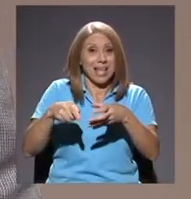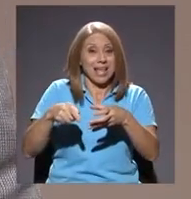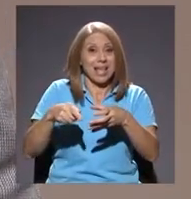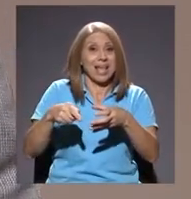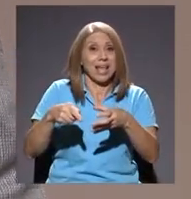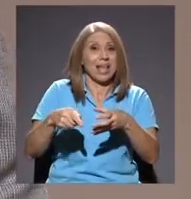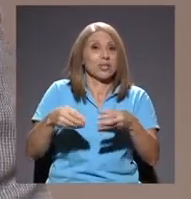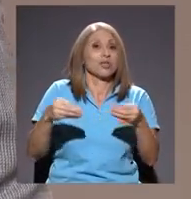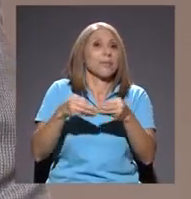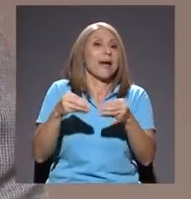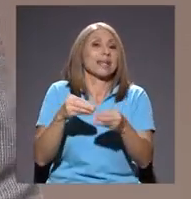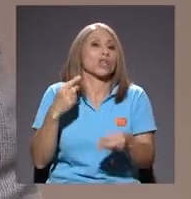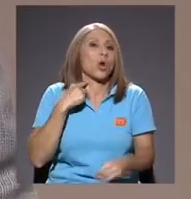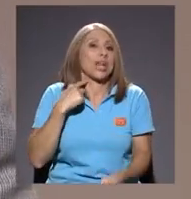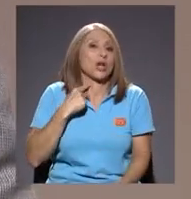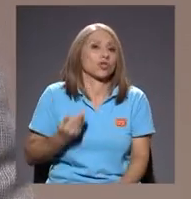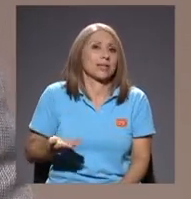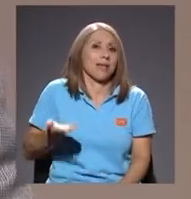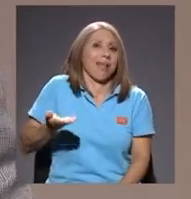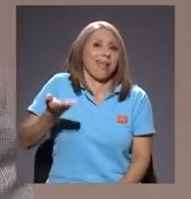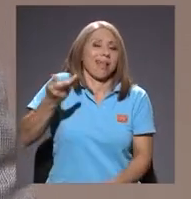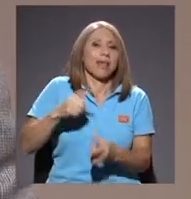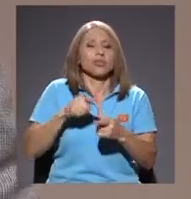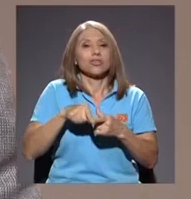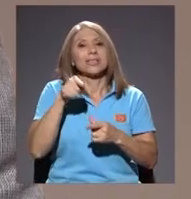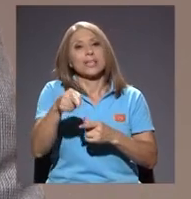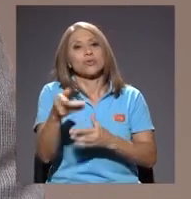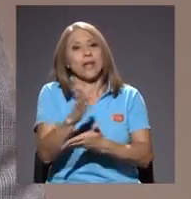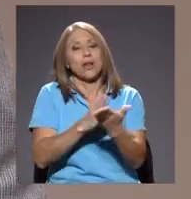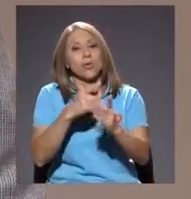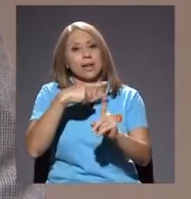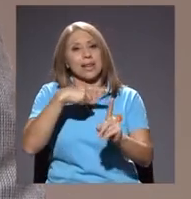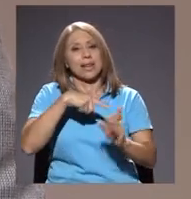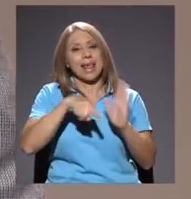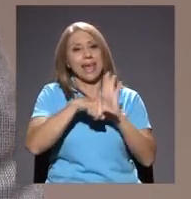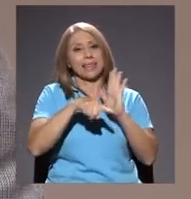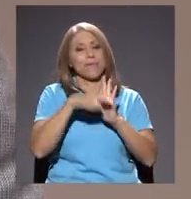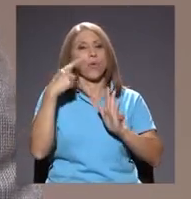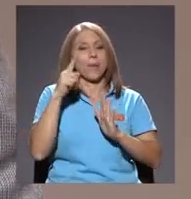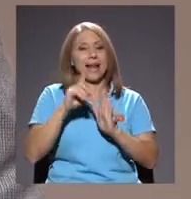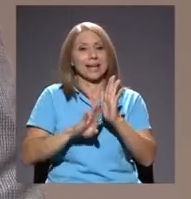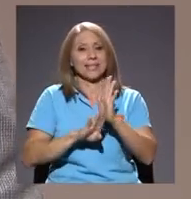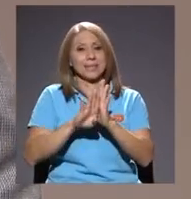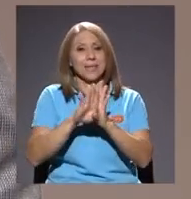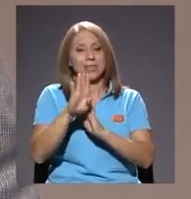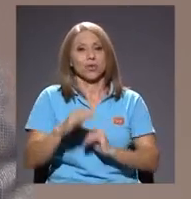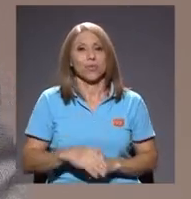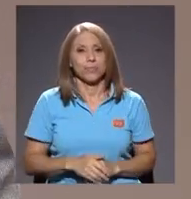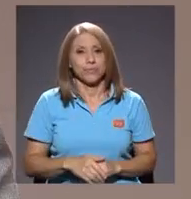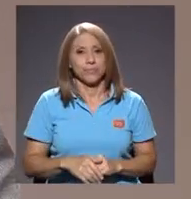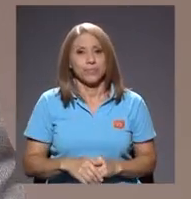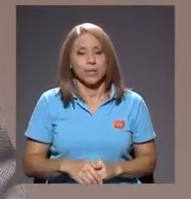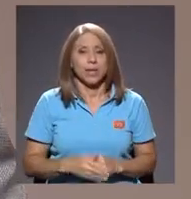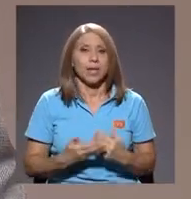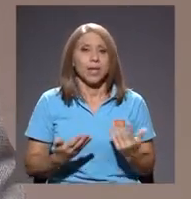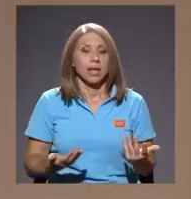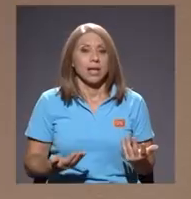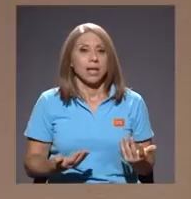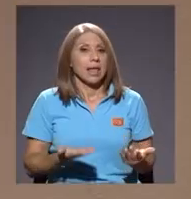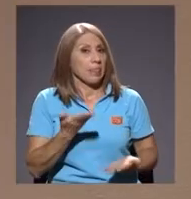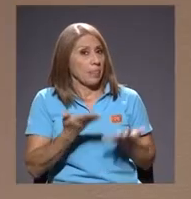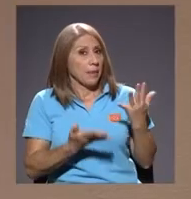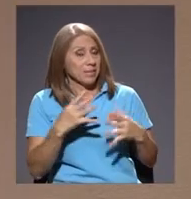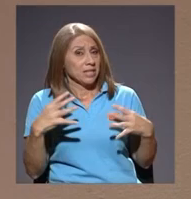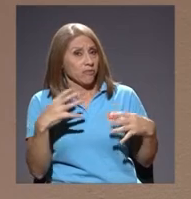más onerosas entonces es un factor negativo para el crecimiento el balance tal vez en los